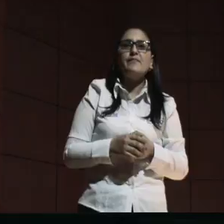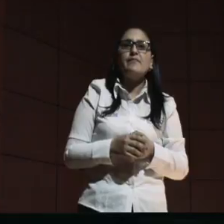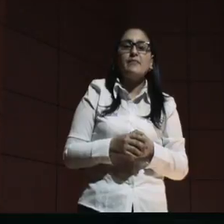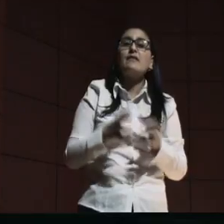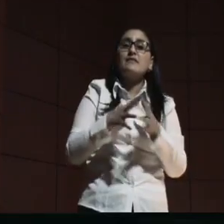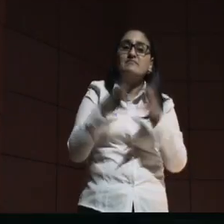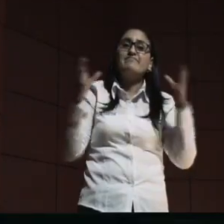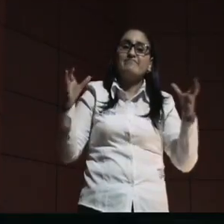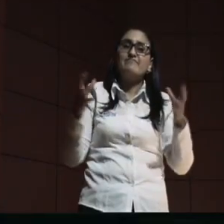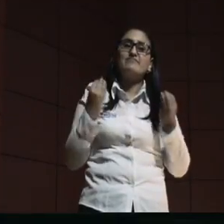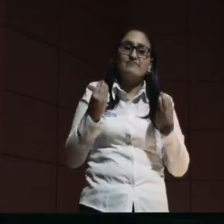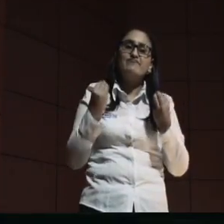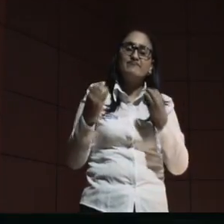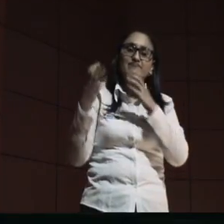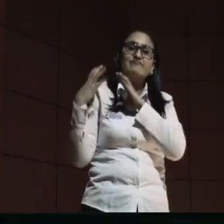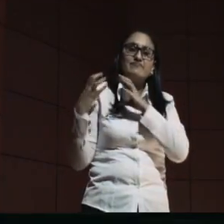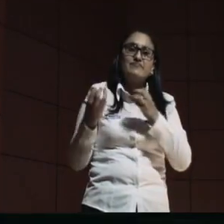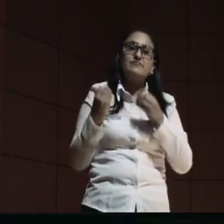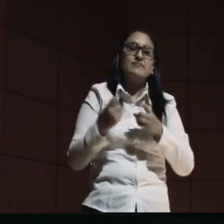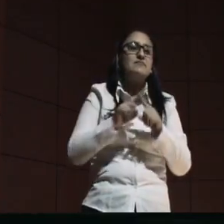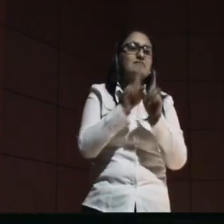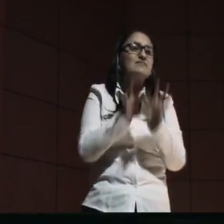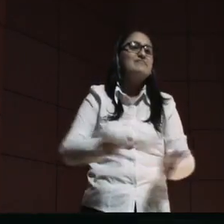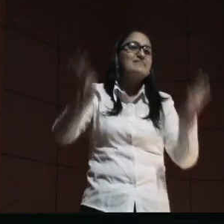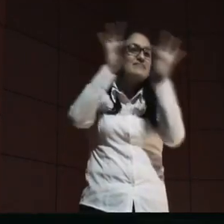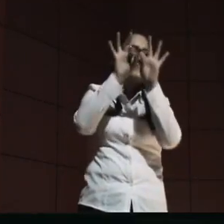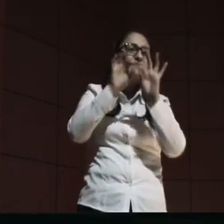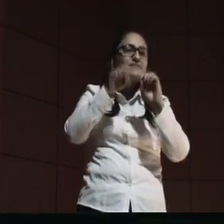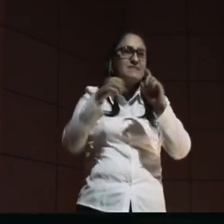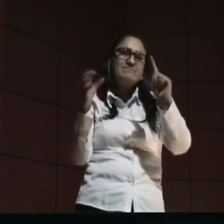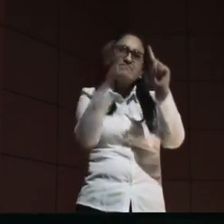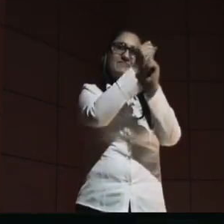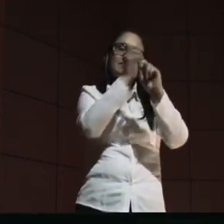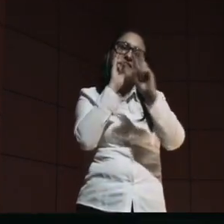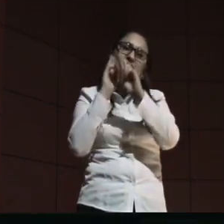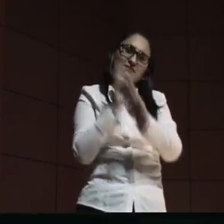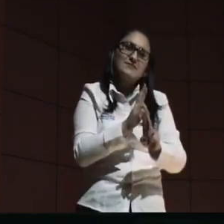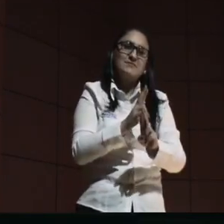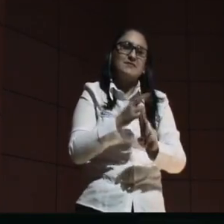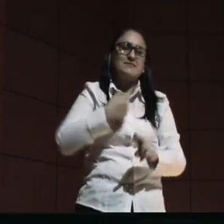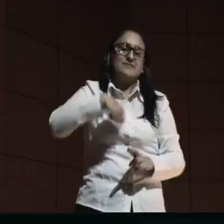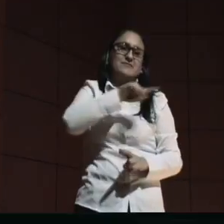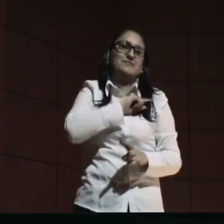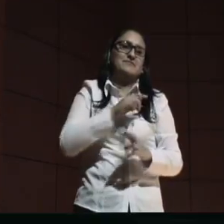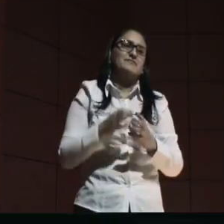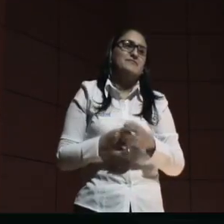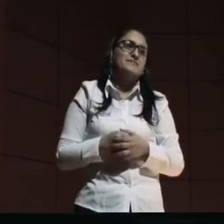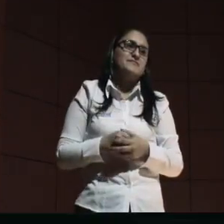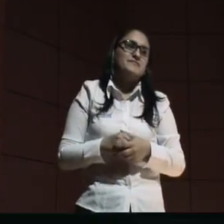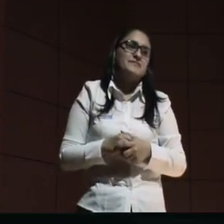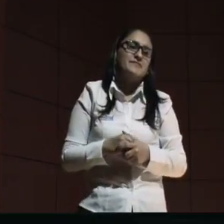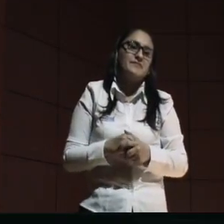es bastante. Pero lo importante es que se logre el reconocimiento de nuestros derechos.